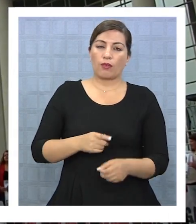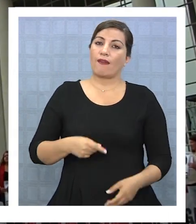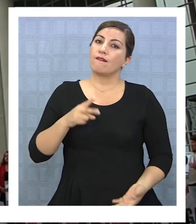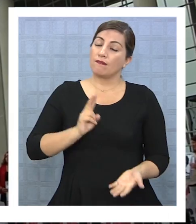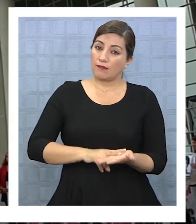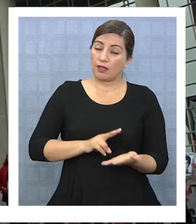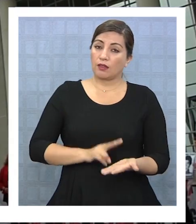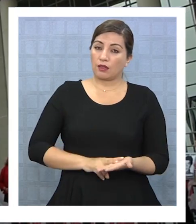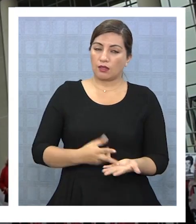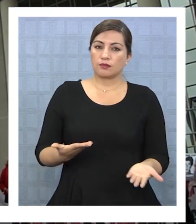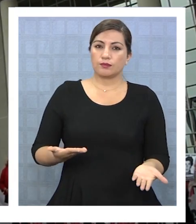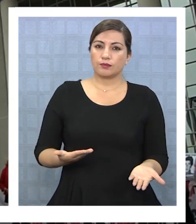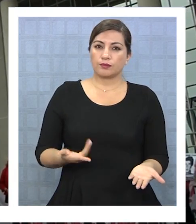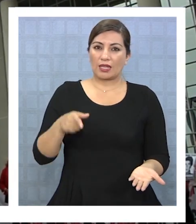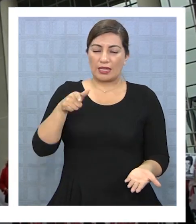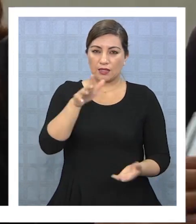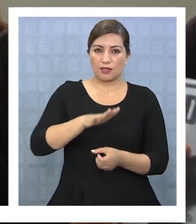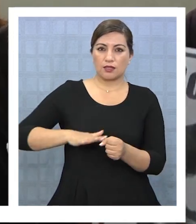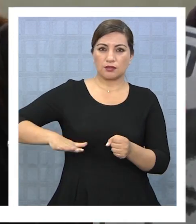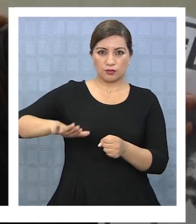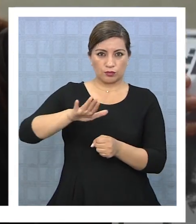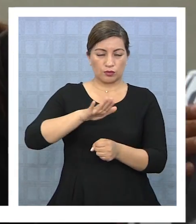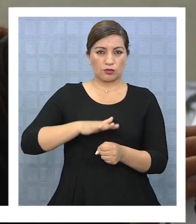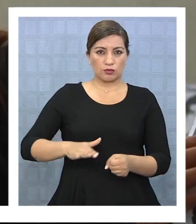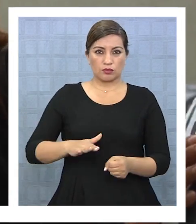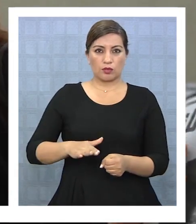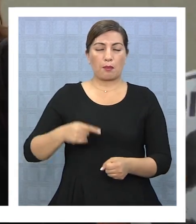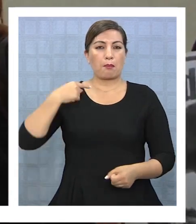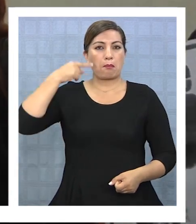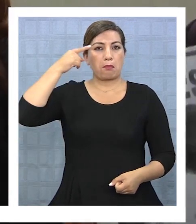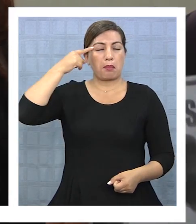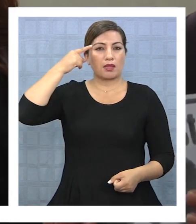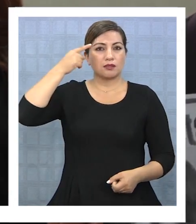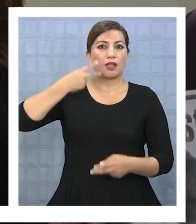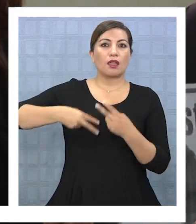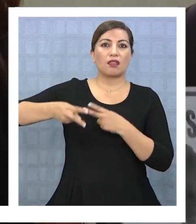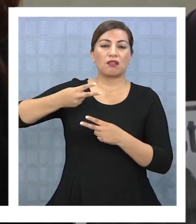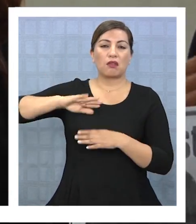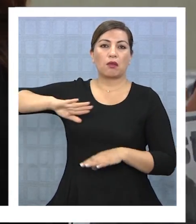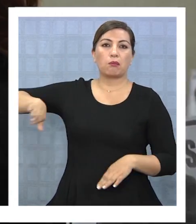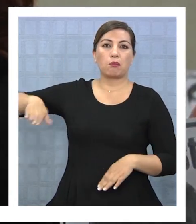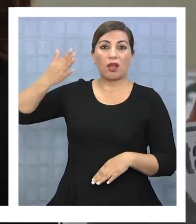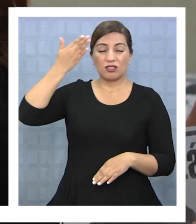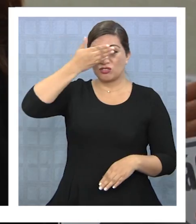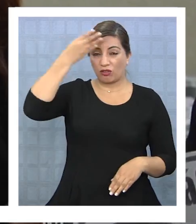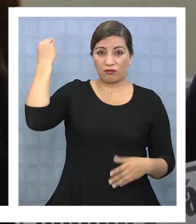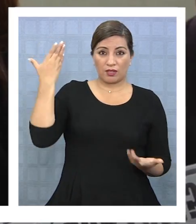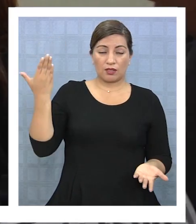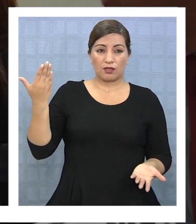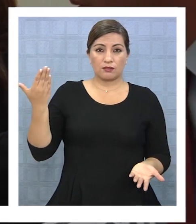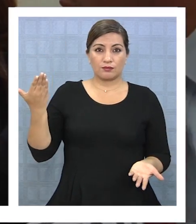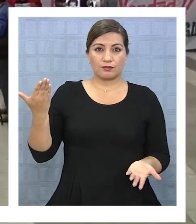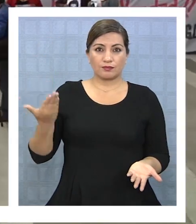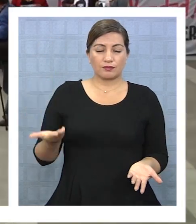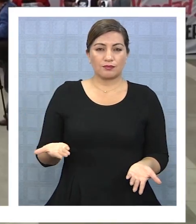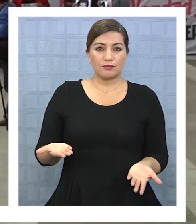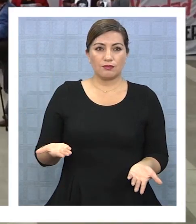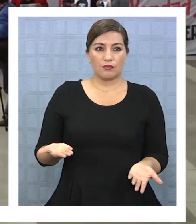acá, si este caso pasa a la historia o se muere y deja de estar en la palestra,